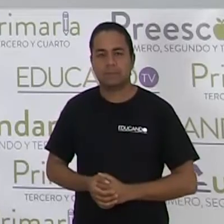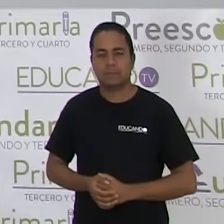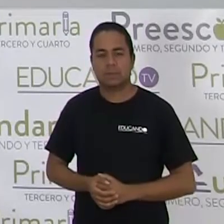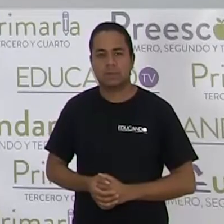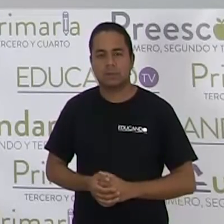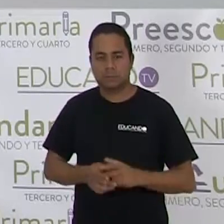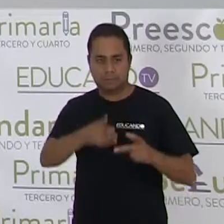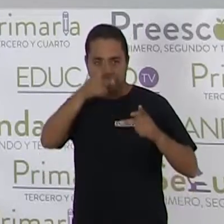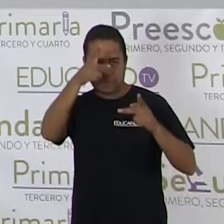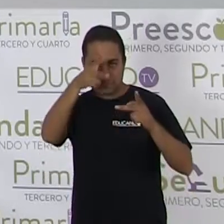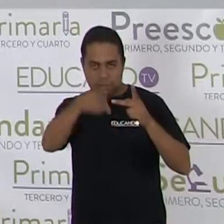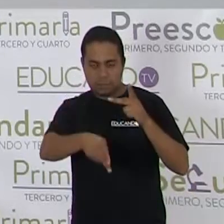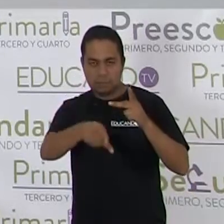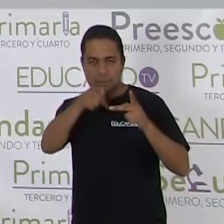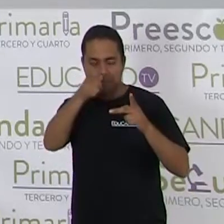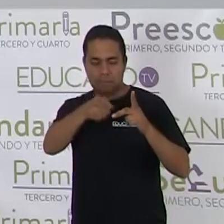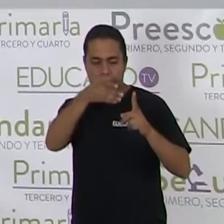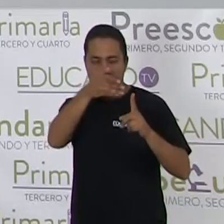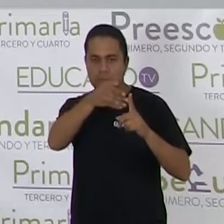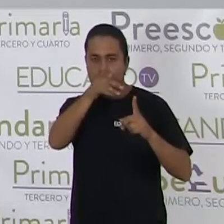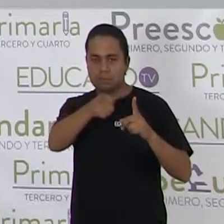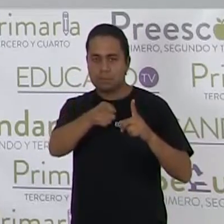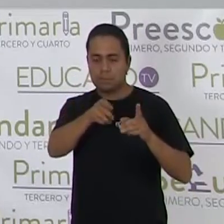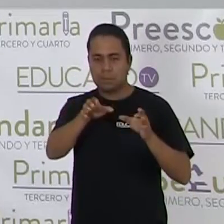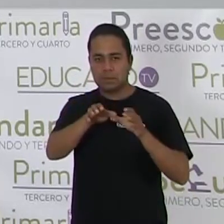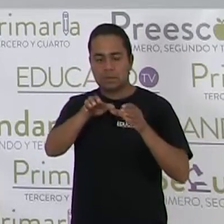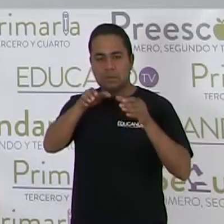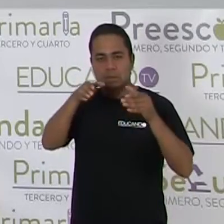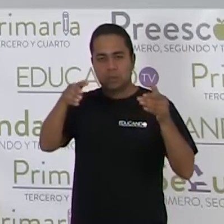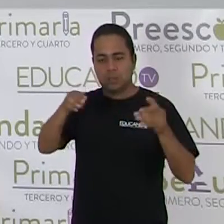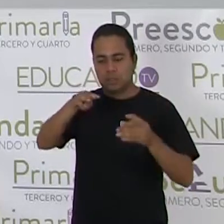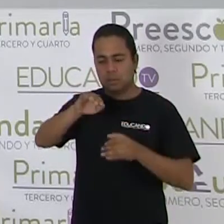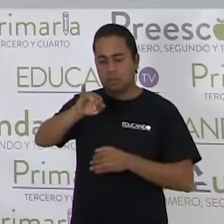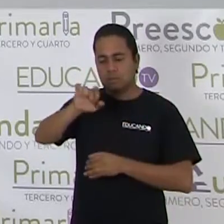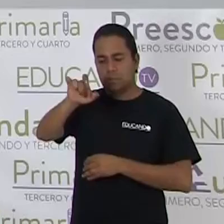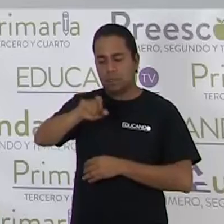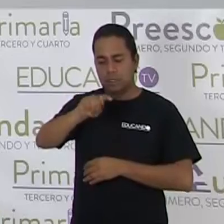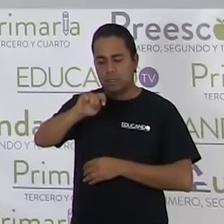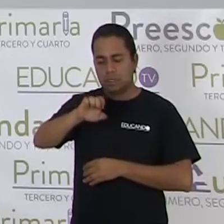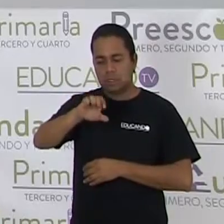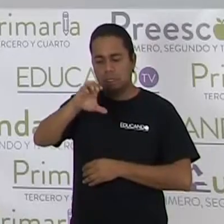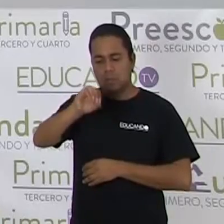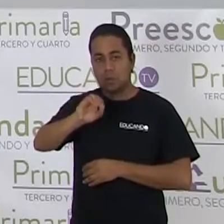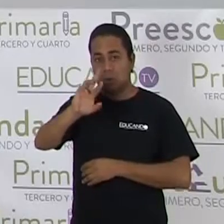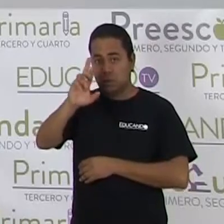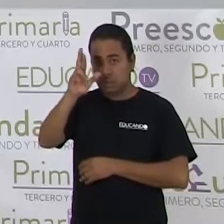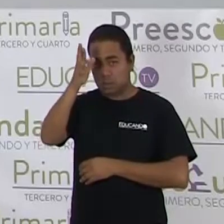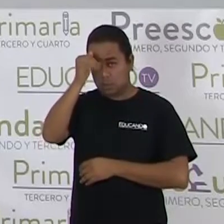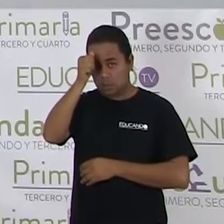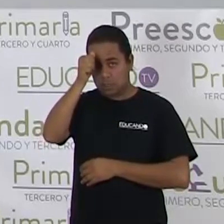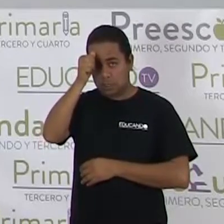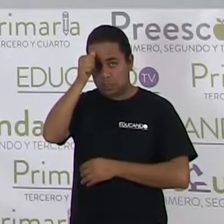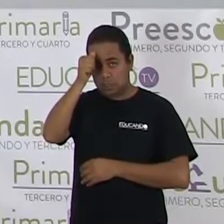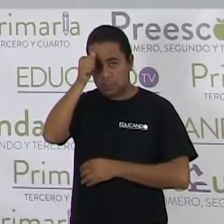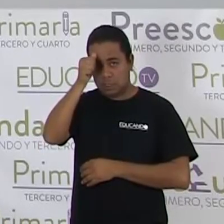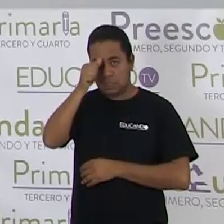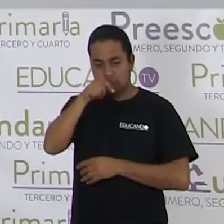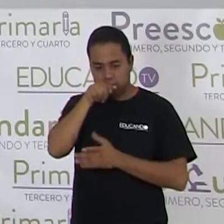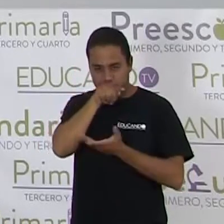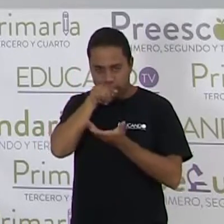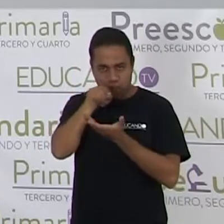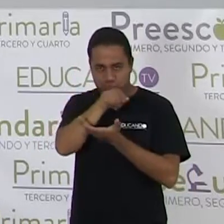Nos quedamos en la cuestión del cuento mixteco. ¿Te acuerdas del cuento mixteco? ¿Del